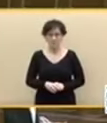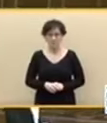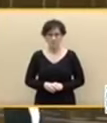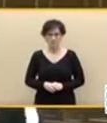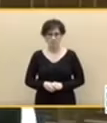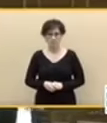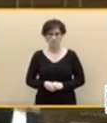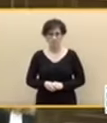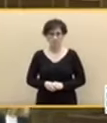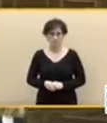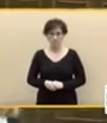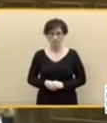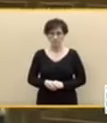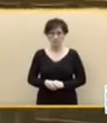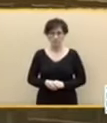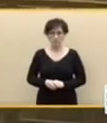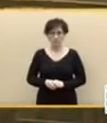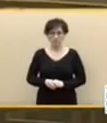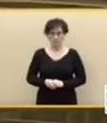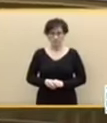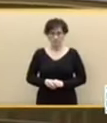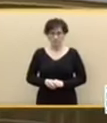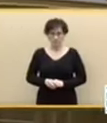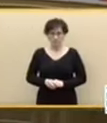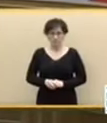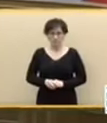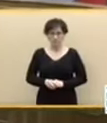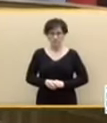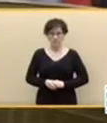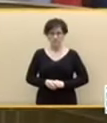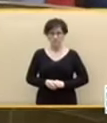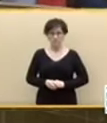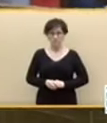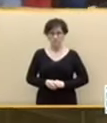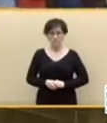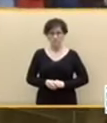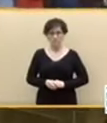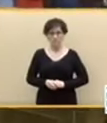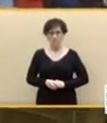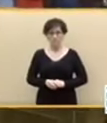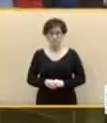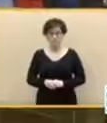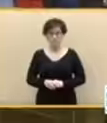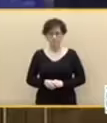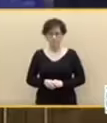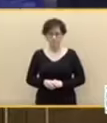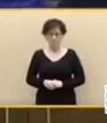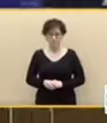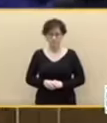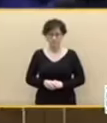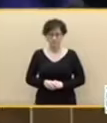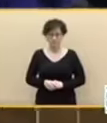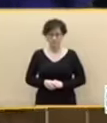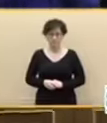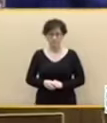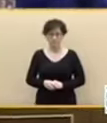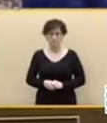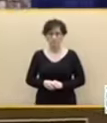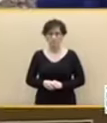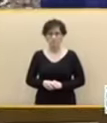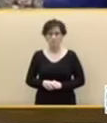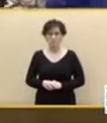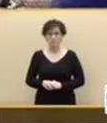Bueno, milagrosamente demos gracias sí. al cielo, a la Virgen del Tremedal, que yo le había pedido brevedad. Y ahora vamos a la cuestión primera, si va a ser